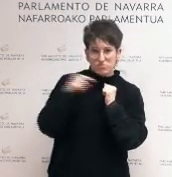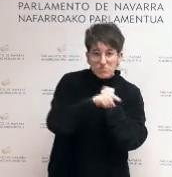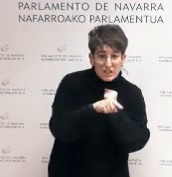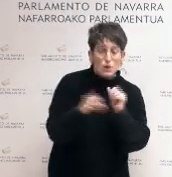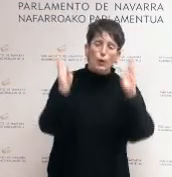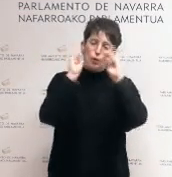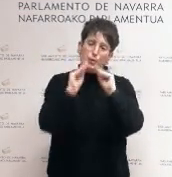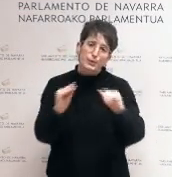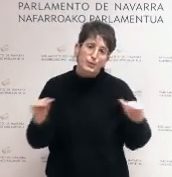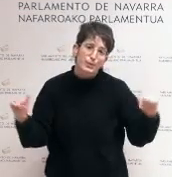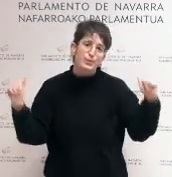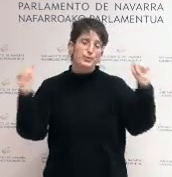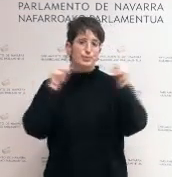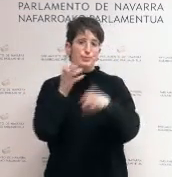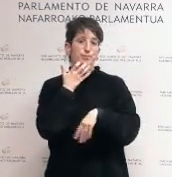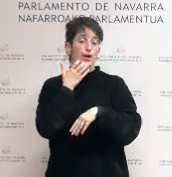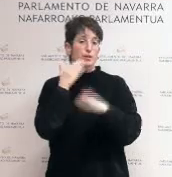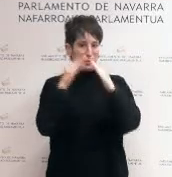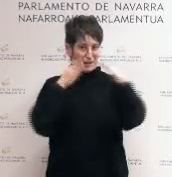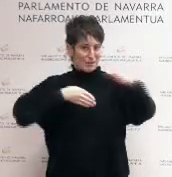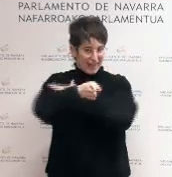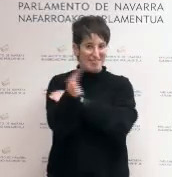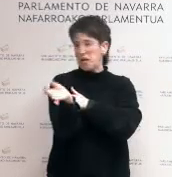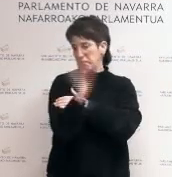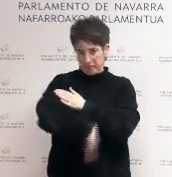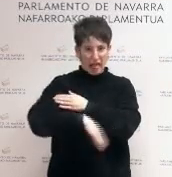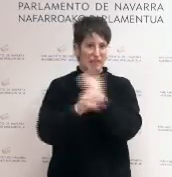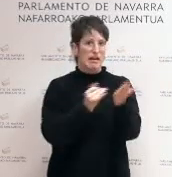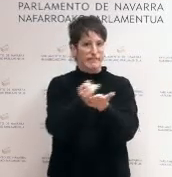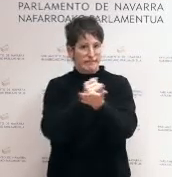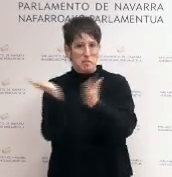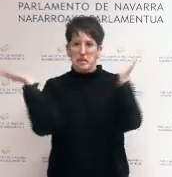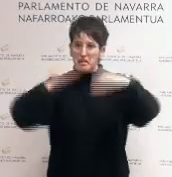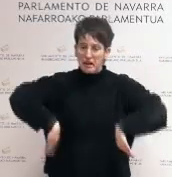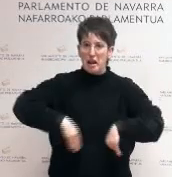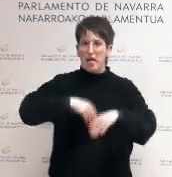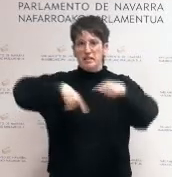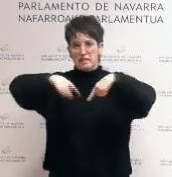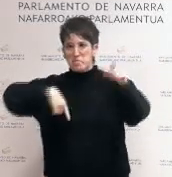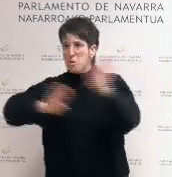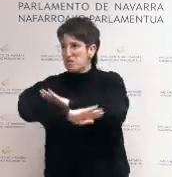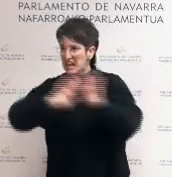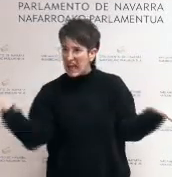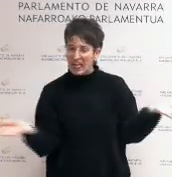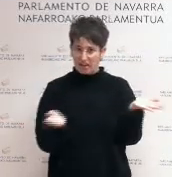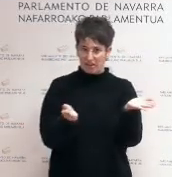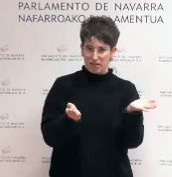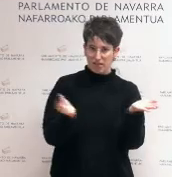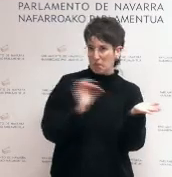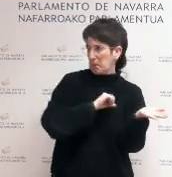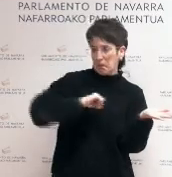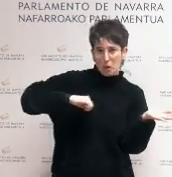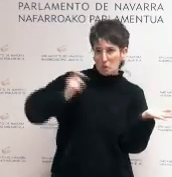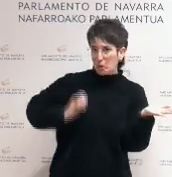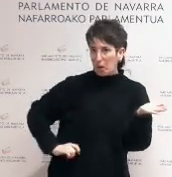por ejemplo, para el acceso a la vivienda, ni para el sector agrícola, ni para el transporte, ni para el trabajo autónomo, por citar algunas de